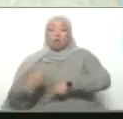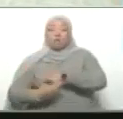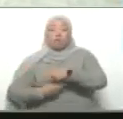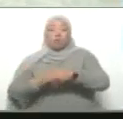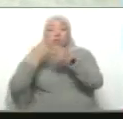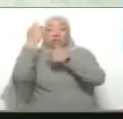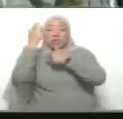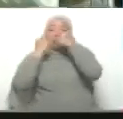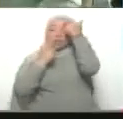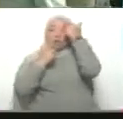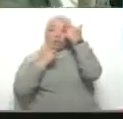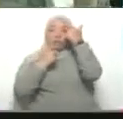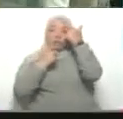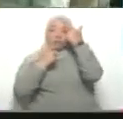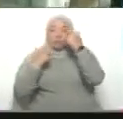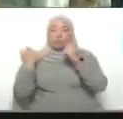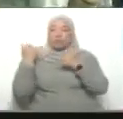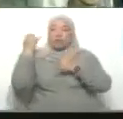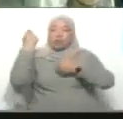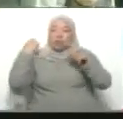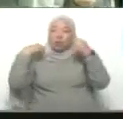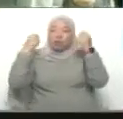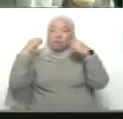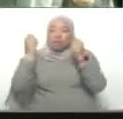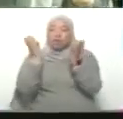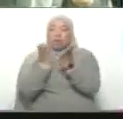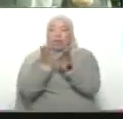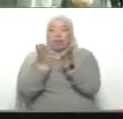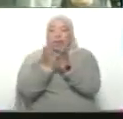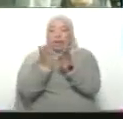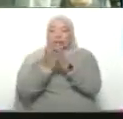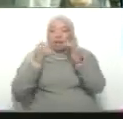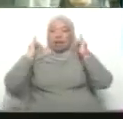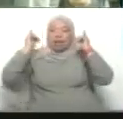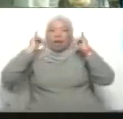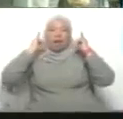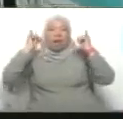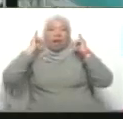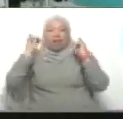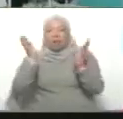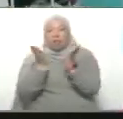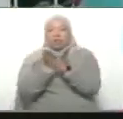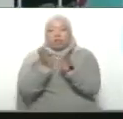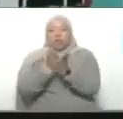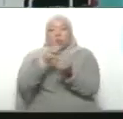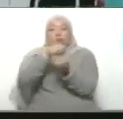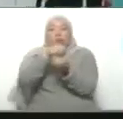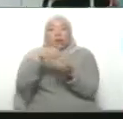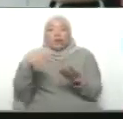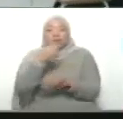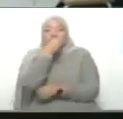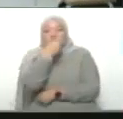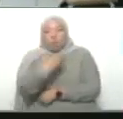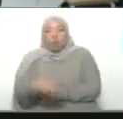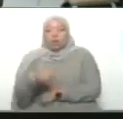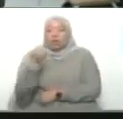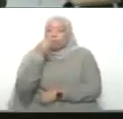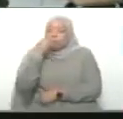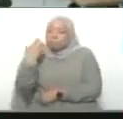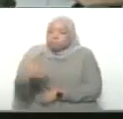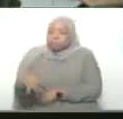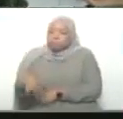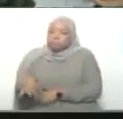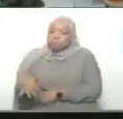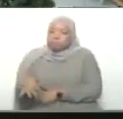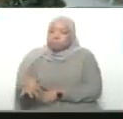el comandante Chávez, la fiesta del inicio de clase y la educación pública gratuita de calidad,